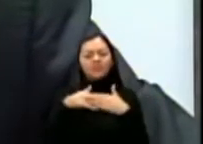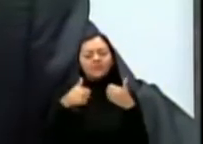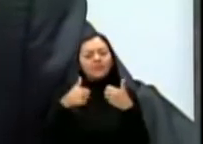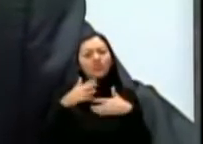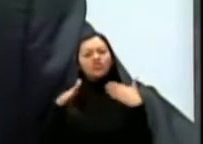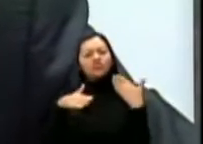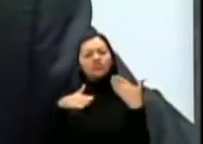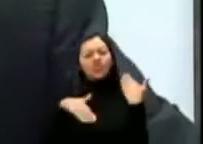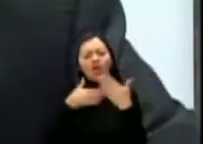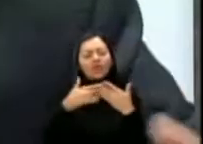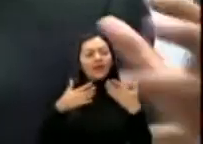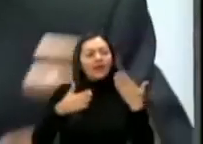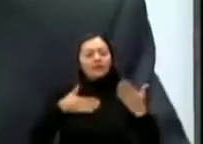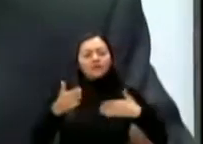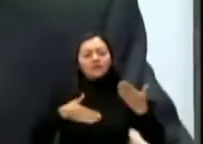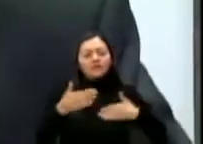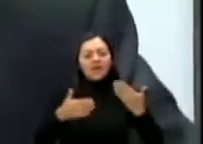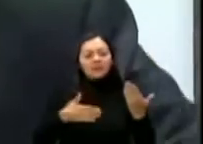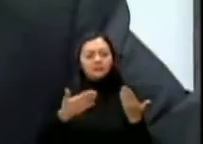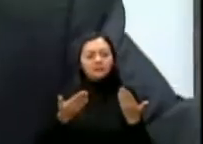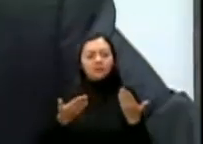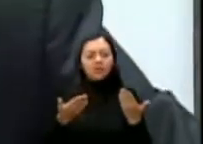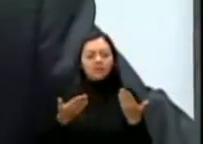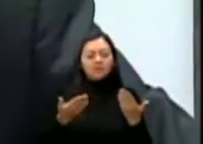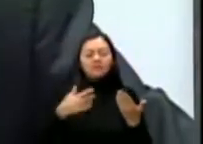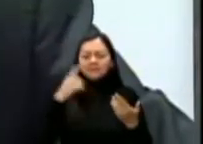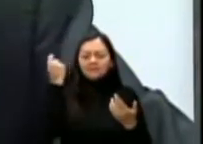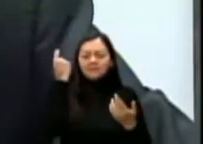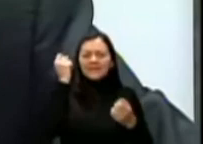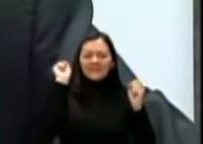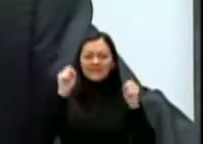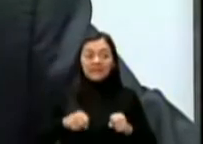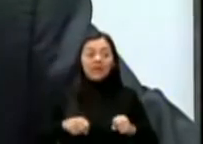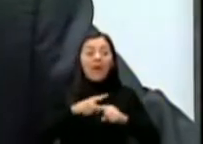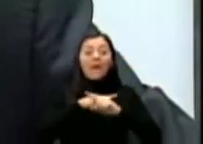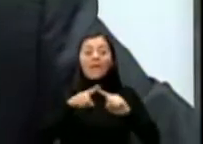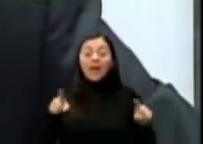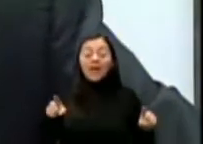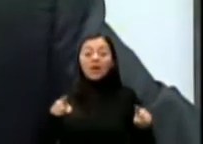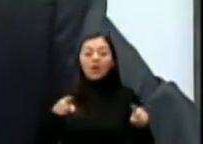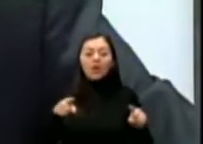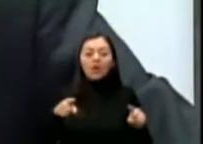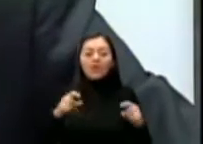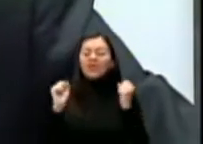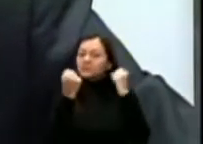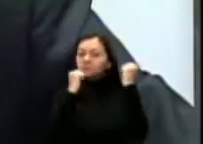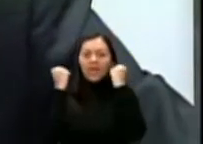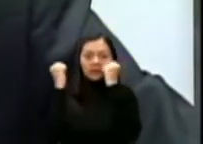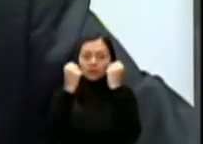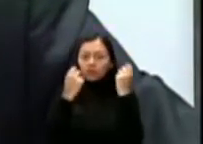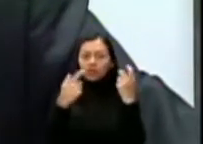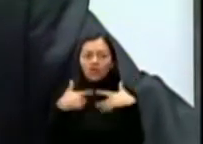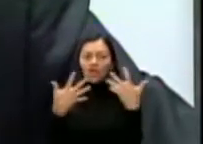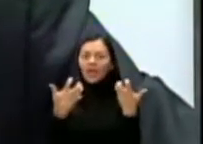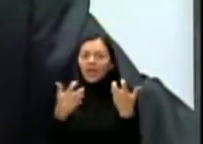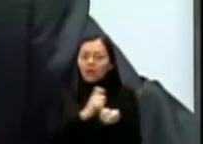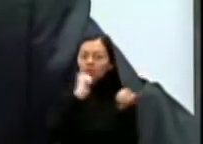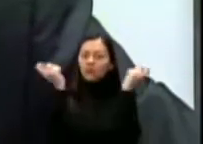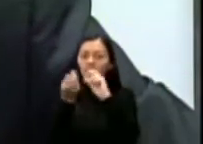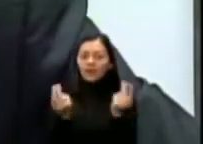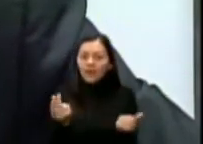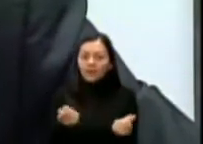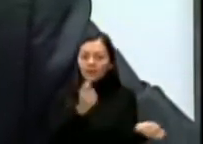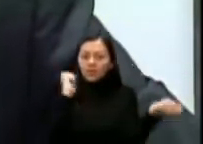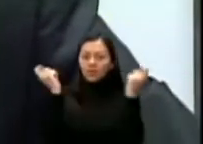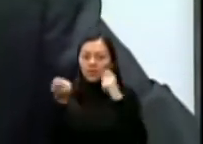de ese entusiasmo cuando comprendo lo mucho que hay que hacer y a veces me desespero y es así